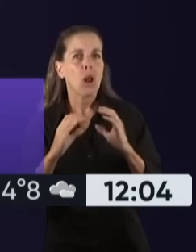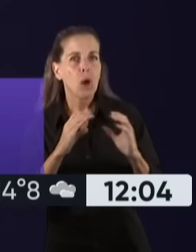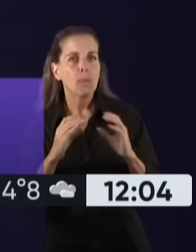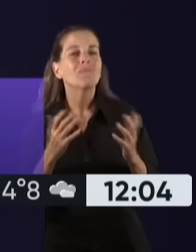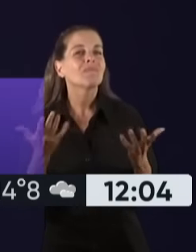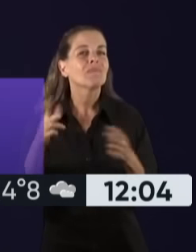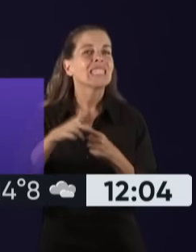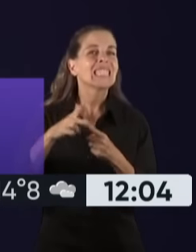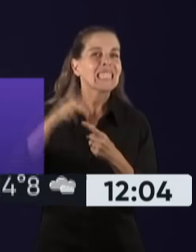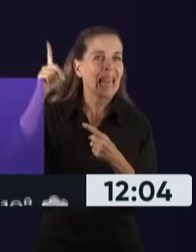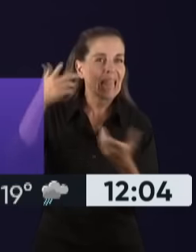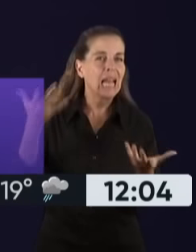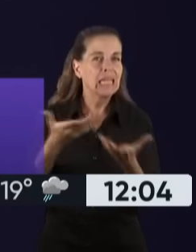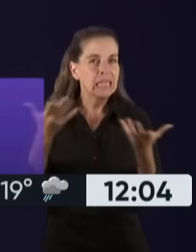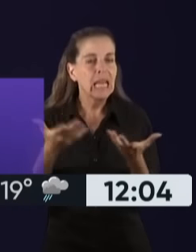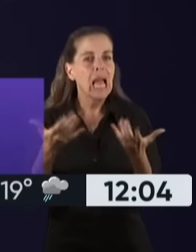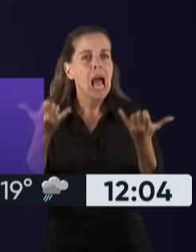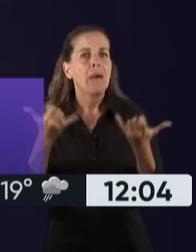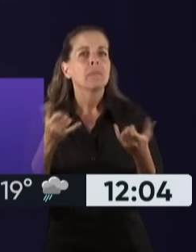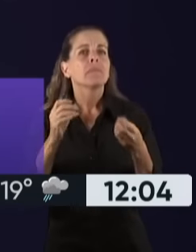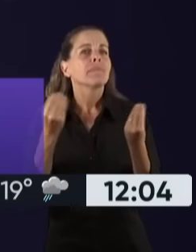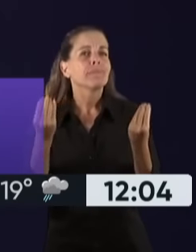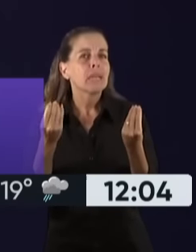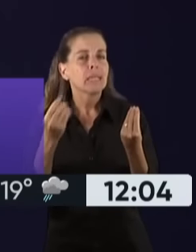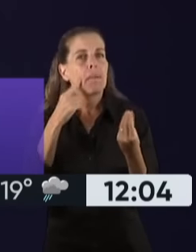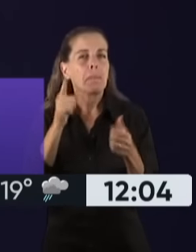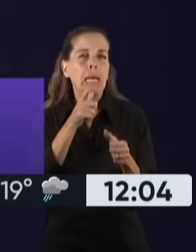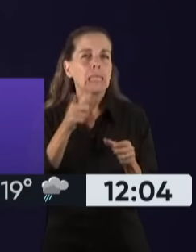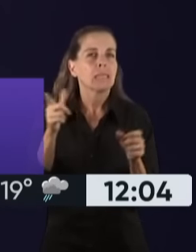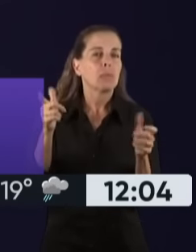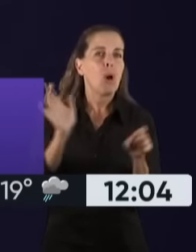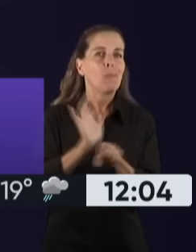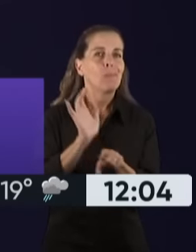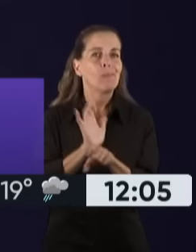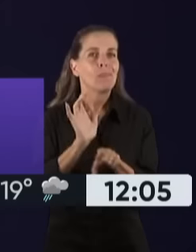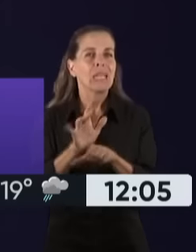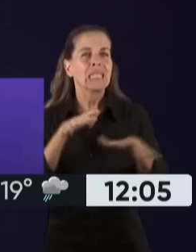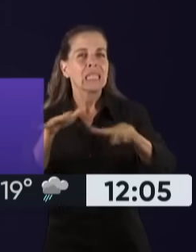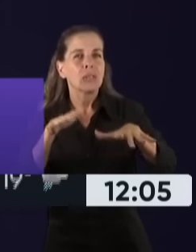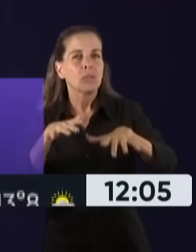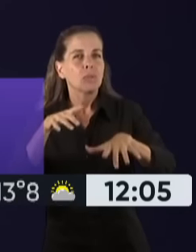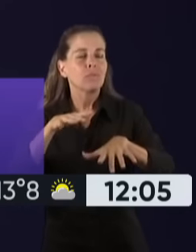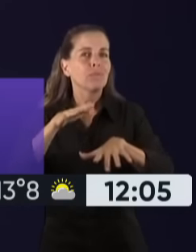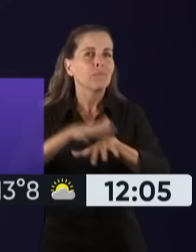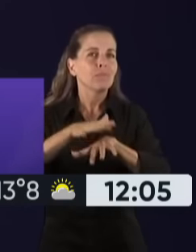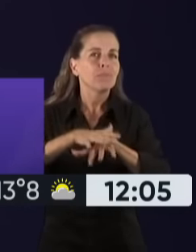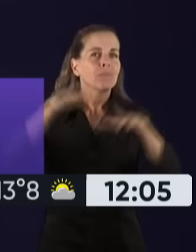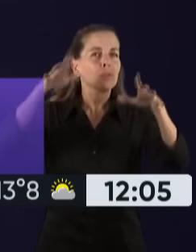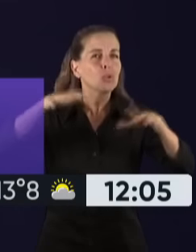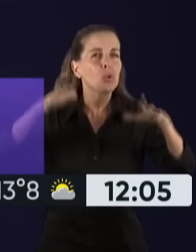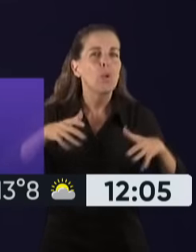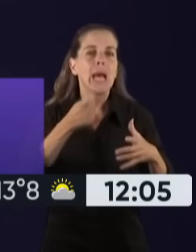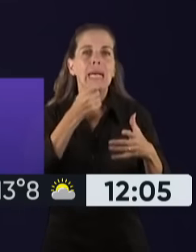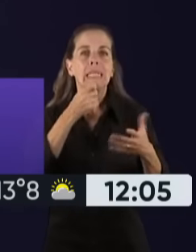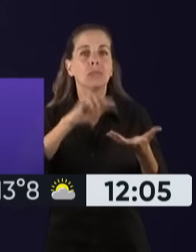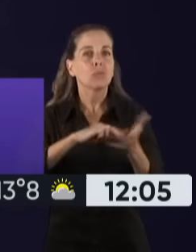satelital y había algunos microcortes en la en la conexión y no sé si se solucionaron definitivamente pero el